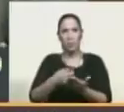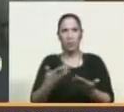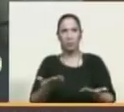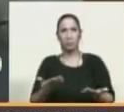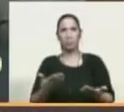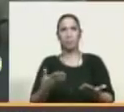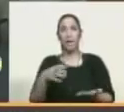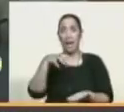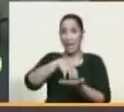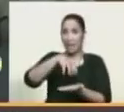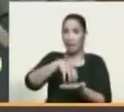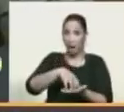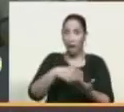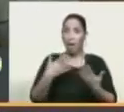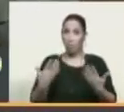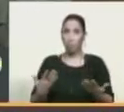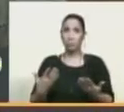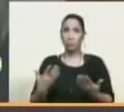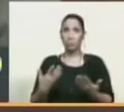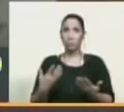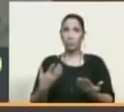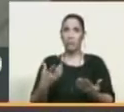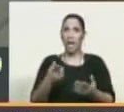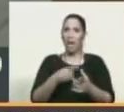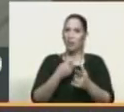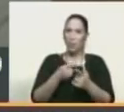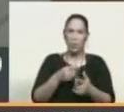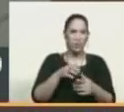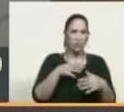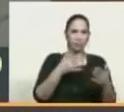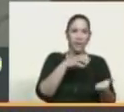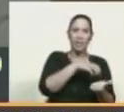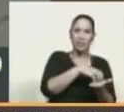Si cuando es el Estado, asumimos el pueblo.